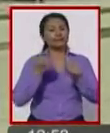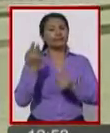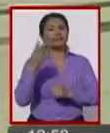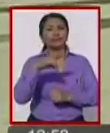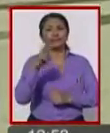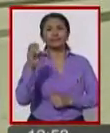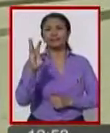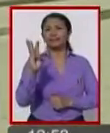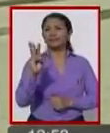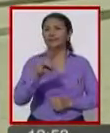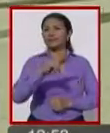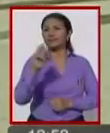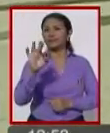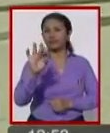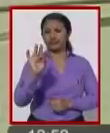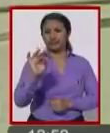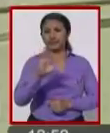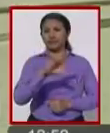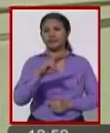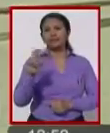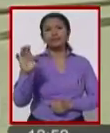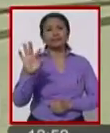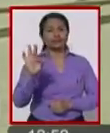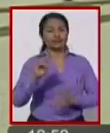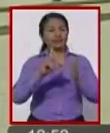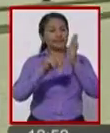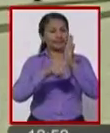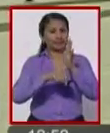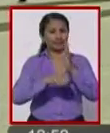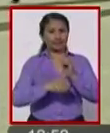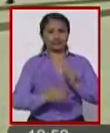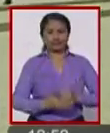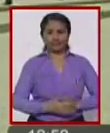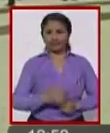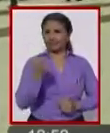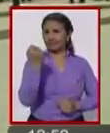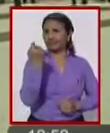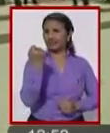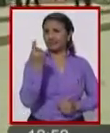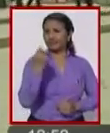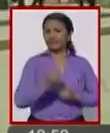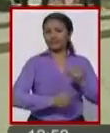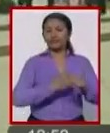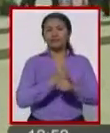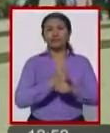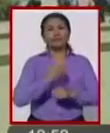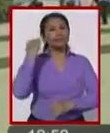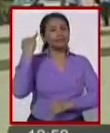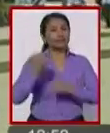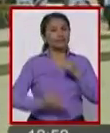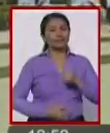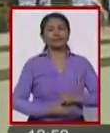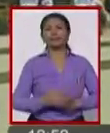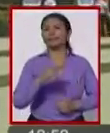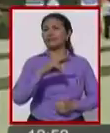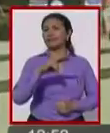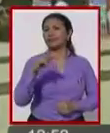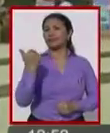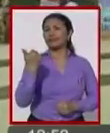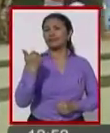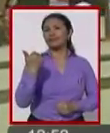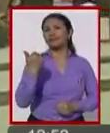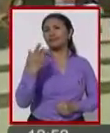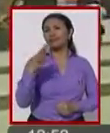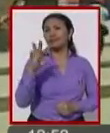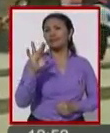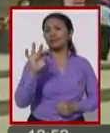2006, luego 2008, posteriormente 2009, luego en el año 2011 y el último, el del tercer anillo